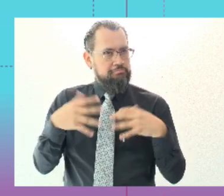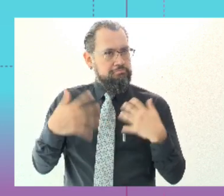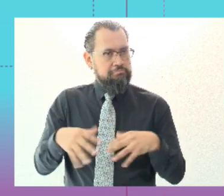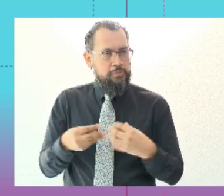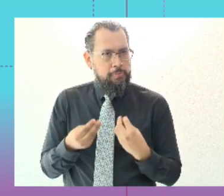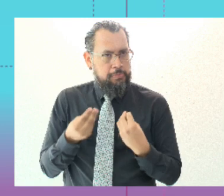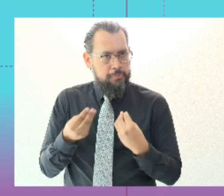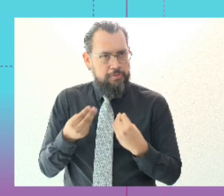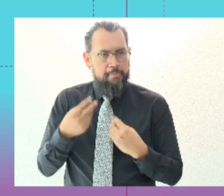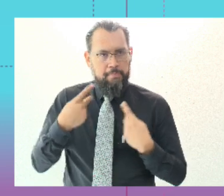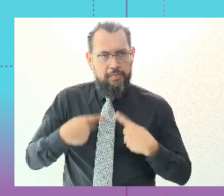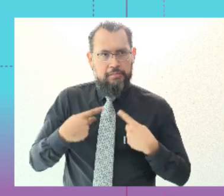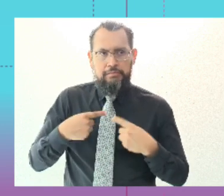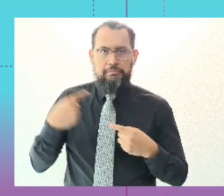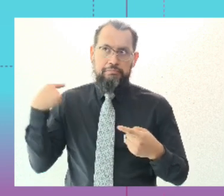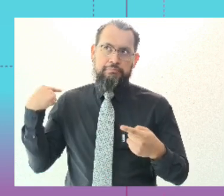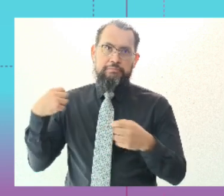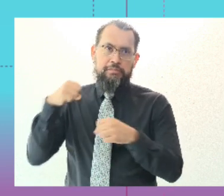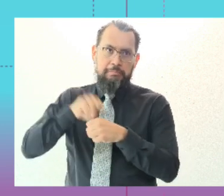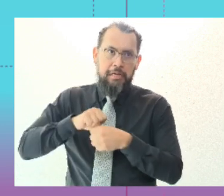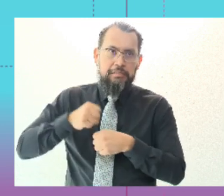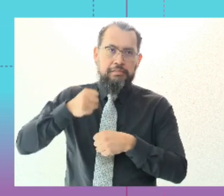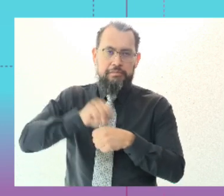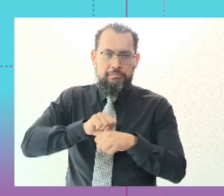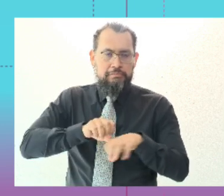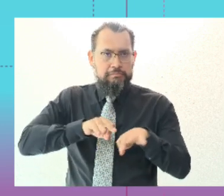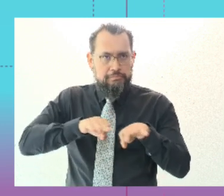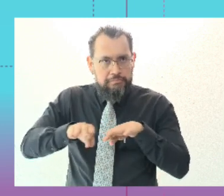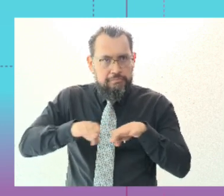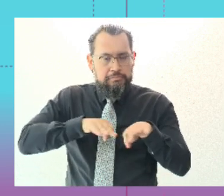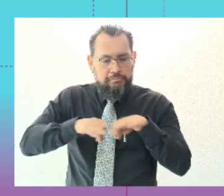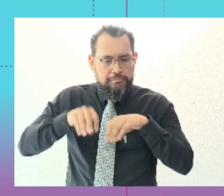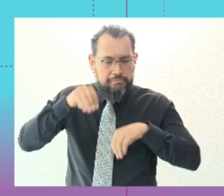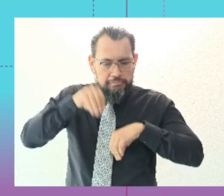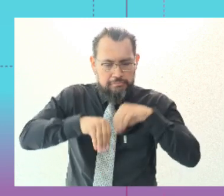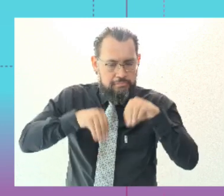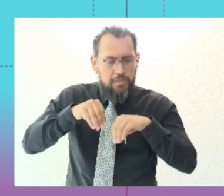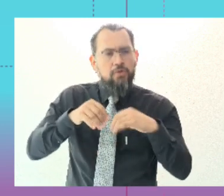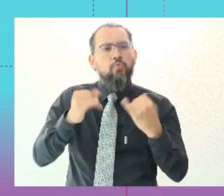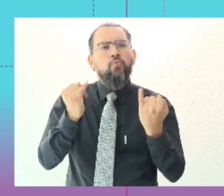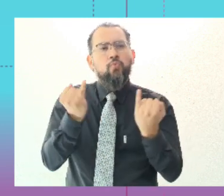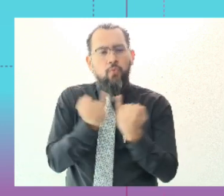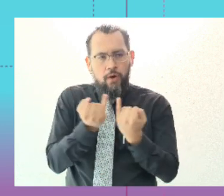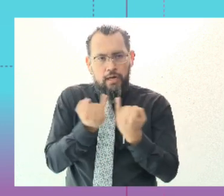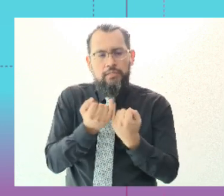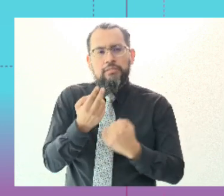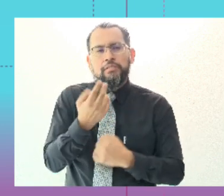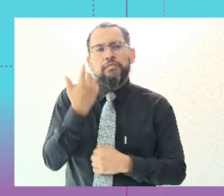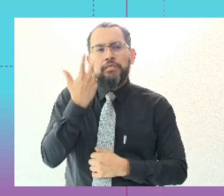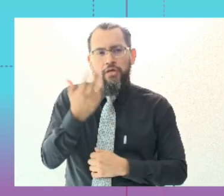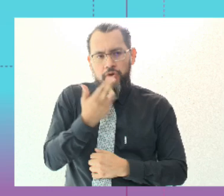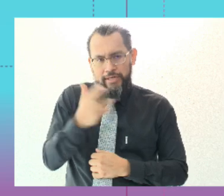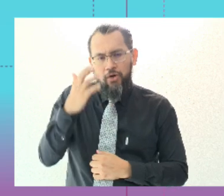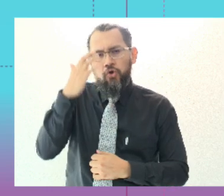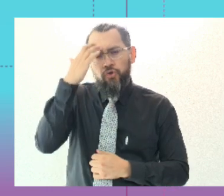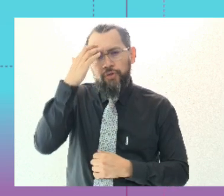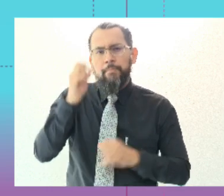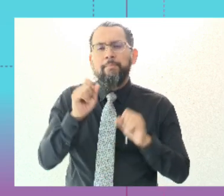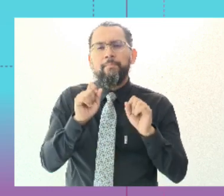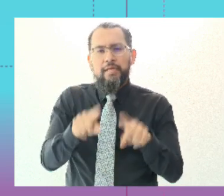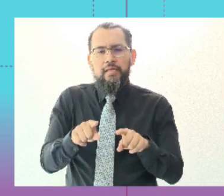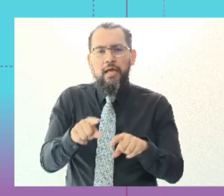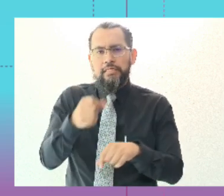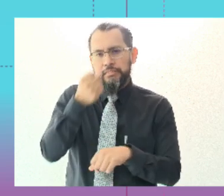que muchas semanas antes estuvieron ahí. Principalmente quiero reconocer, por supuesto, a